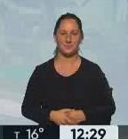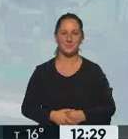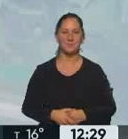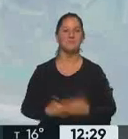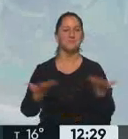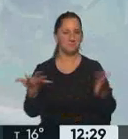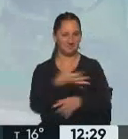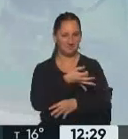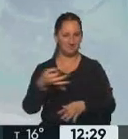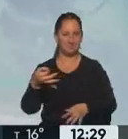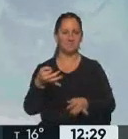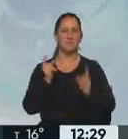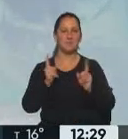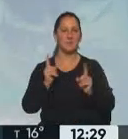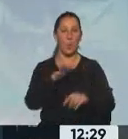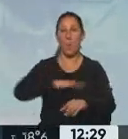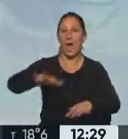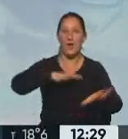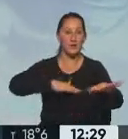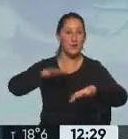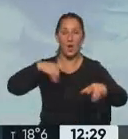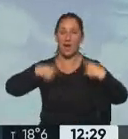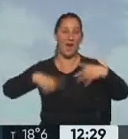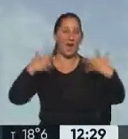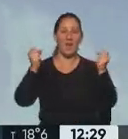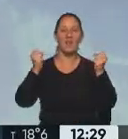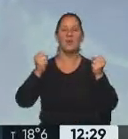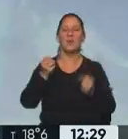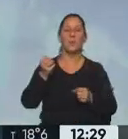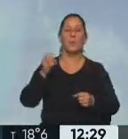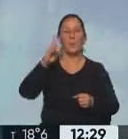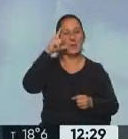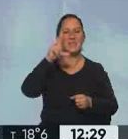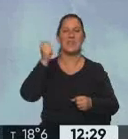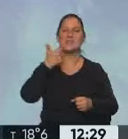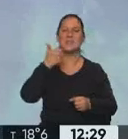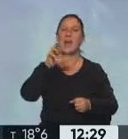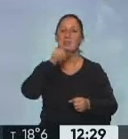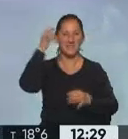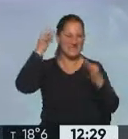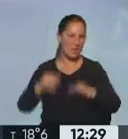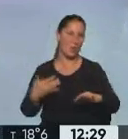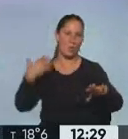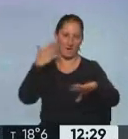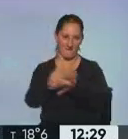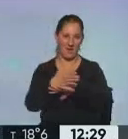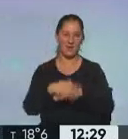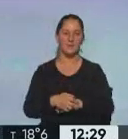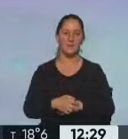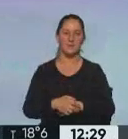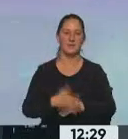Tal cual como lo decía Florencia, así van a estar los barrios revolucionados y el Bellas Artes, que probablemente sea una de las locaciones. Ahí habían estado con